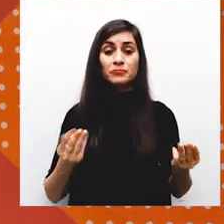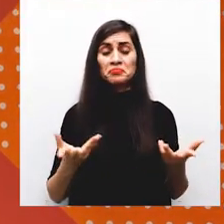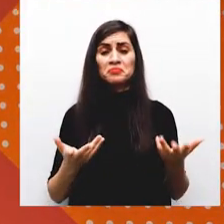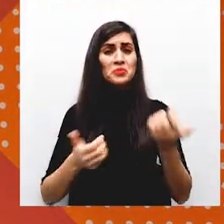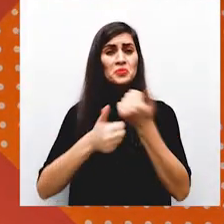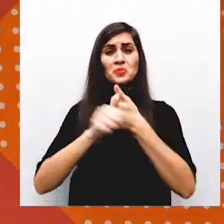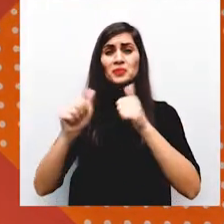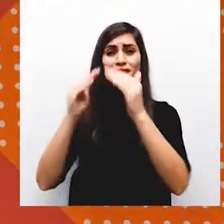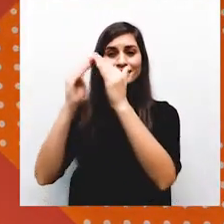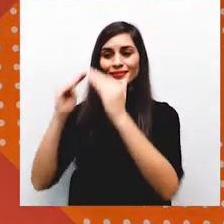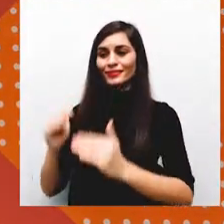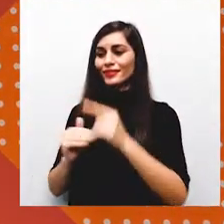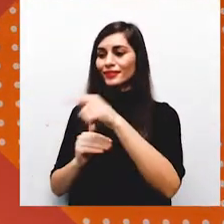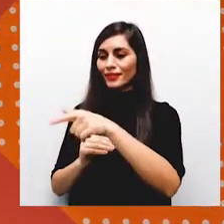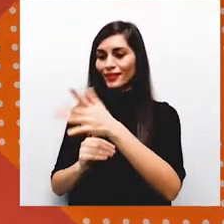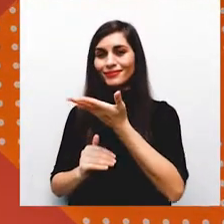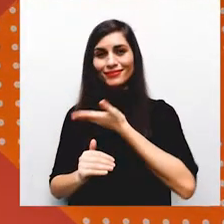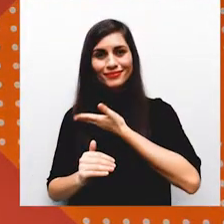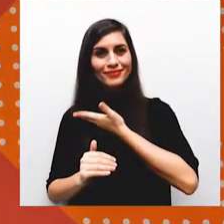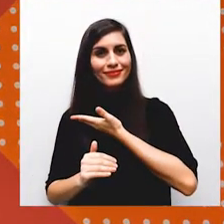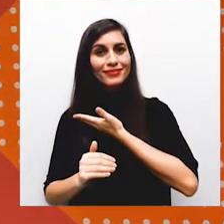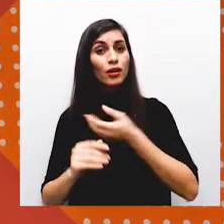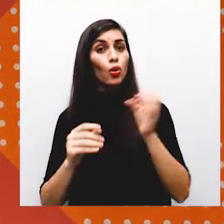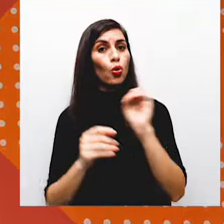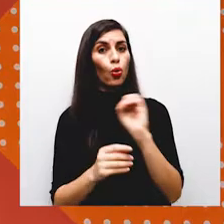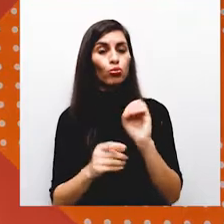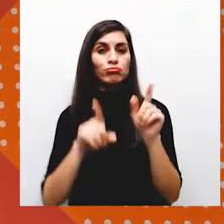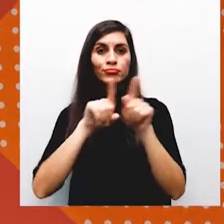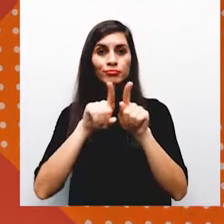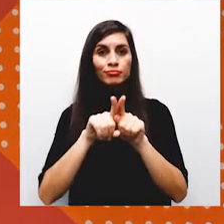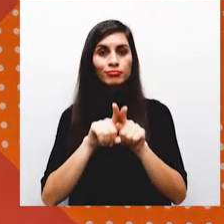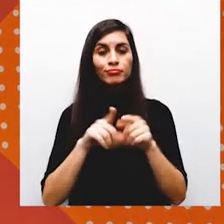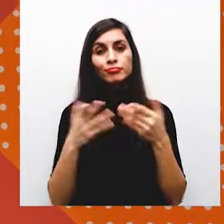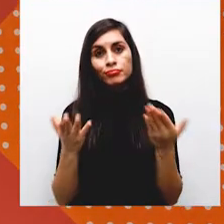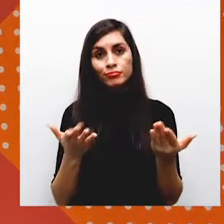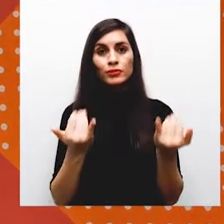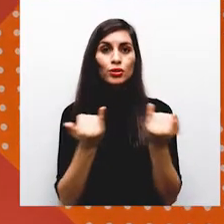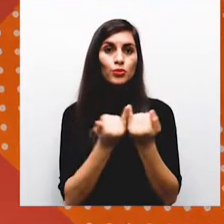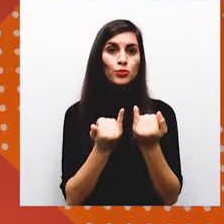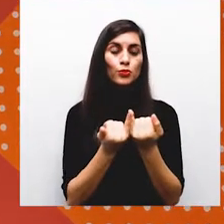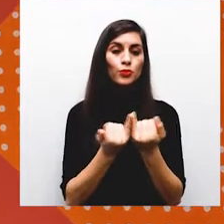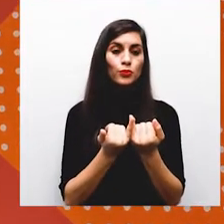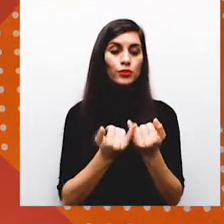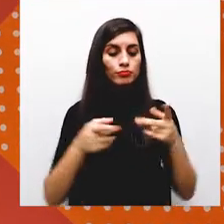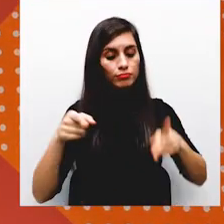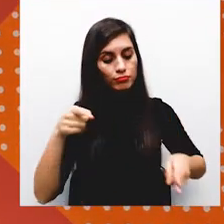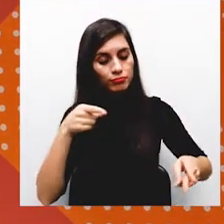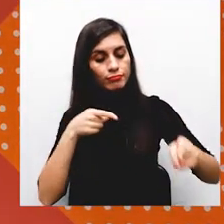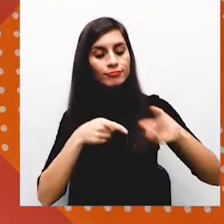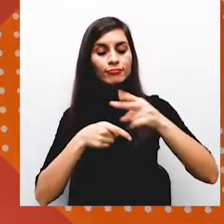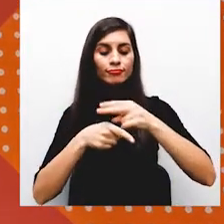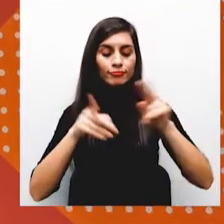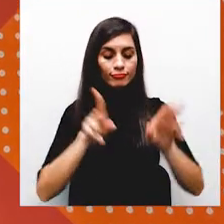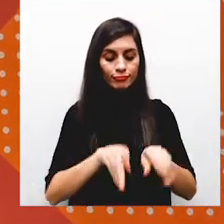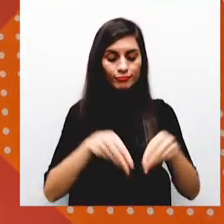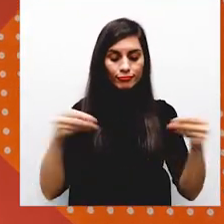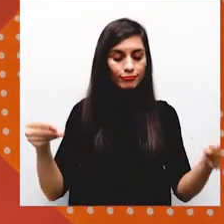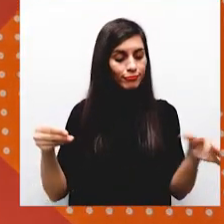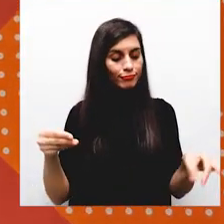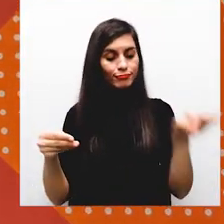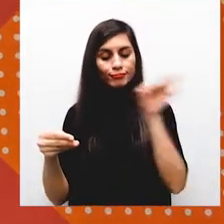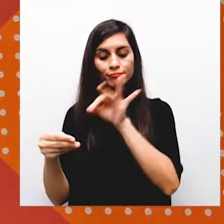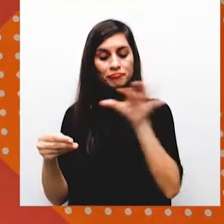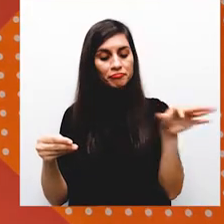usar cualquier material que tengan en casa a mano o pueden utilizar también, como les había comentado, recortes de